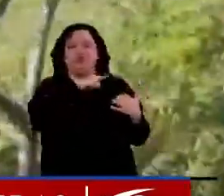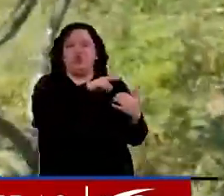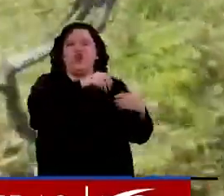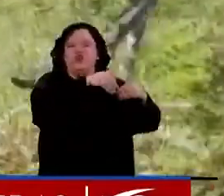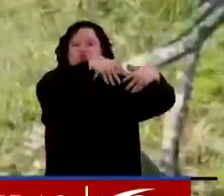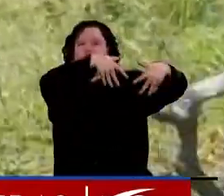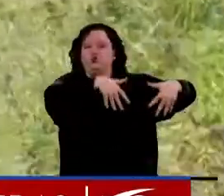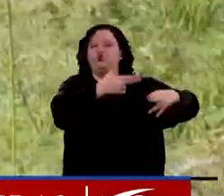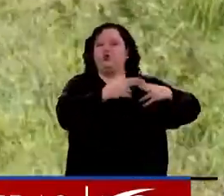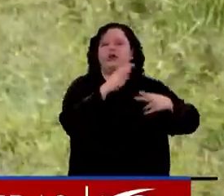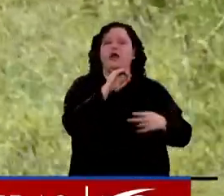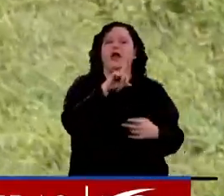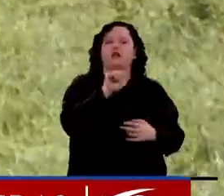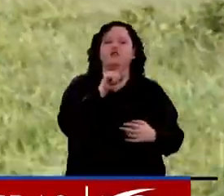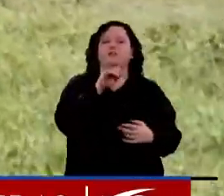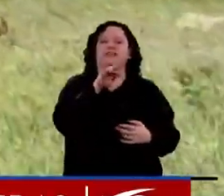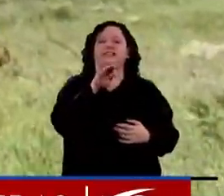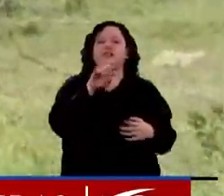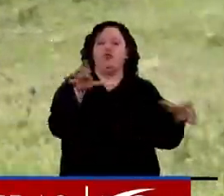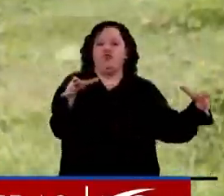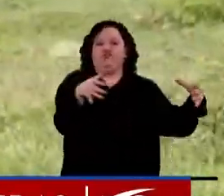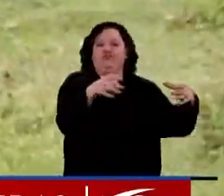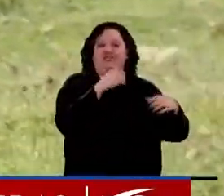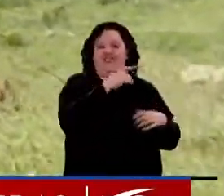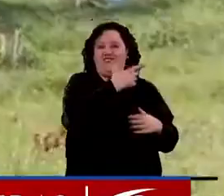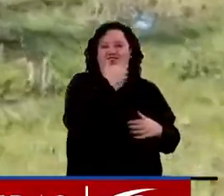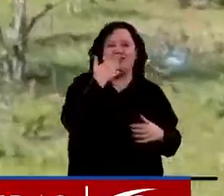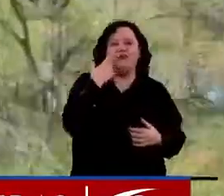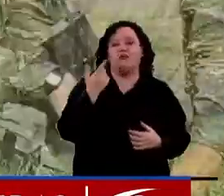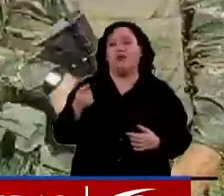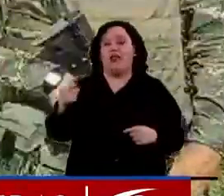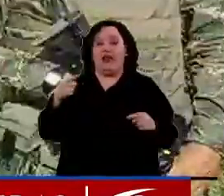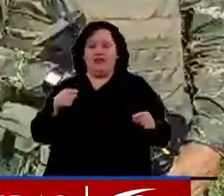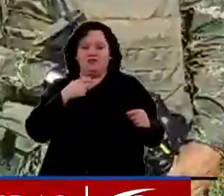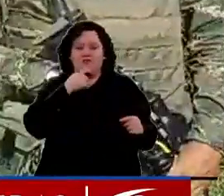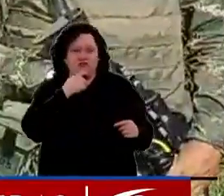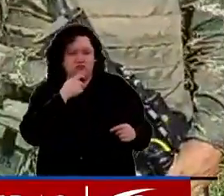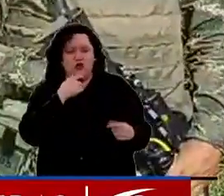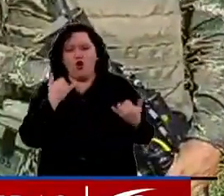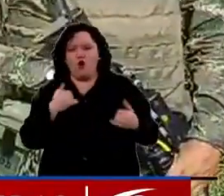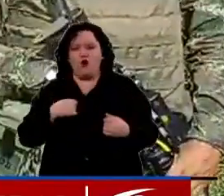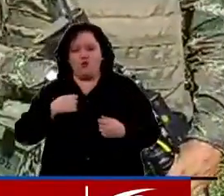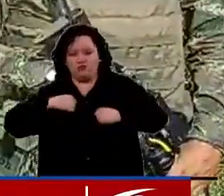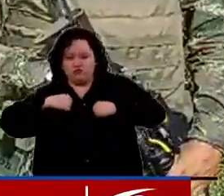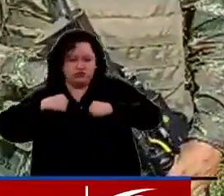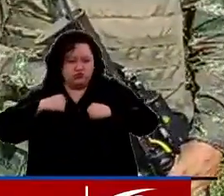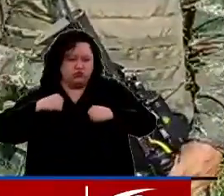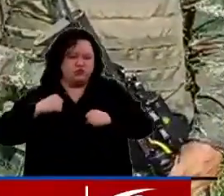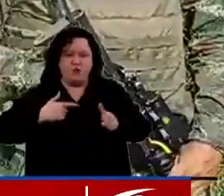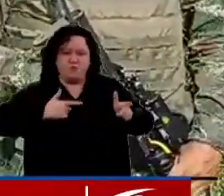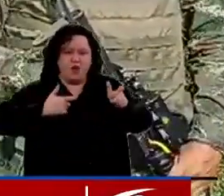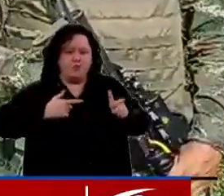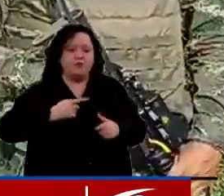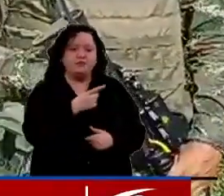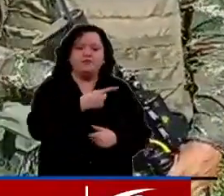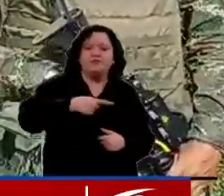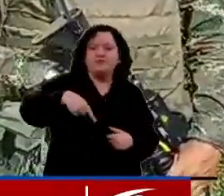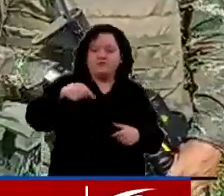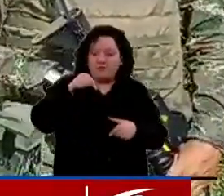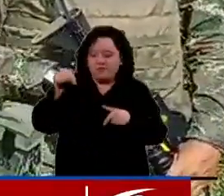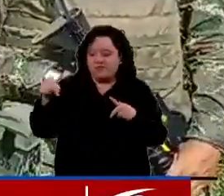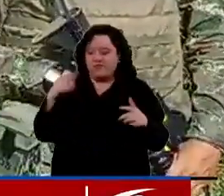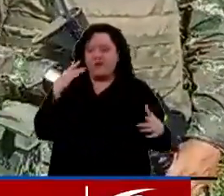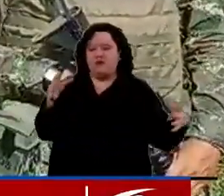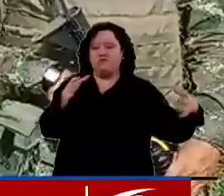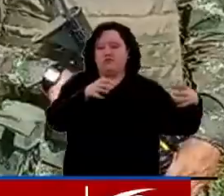Carlos Patiño. Reaccionaron ante el ataque perpetuado el día de hoy por miembros del GAOR Estructura